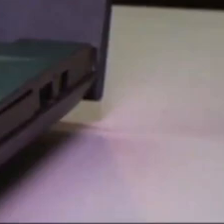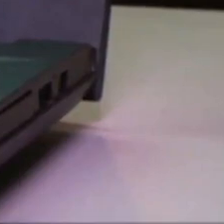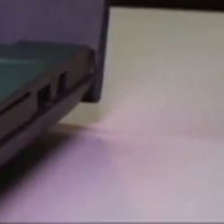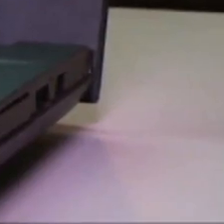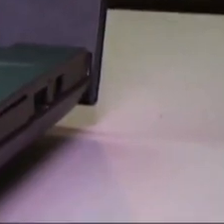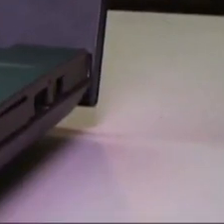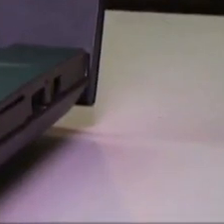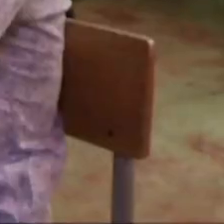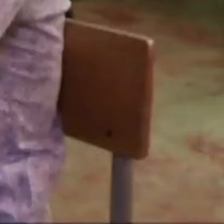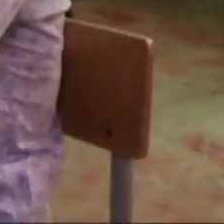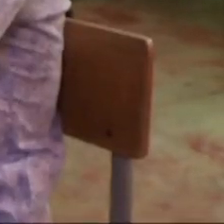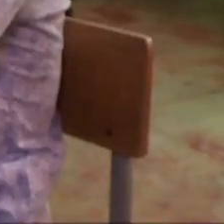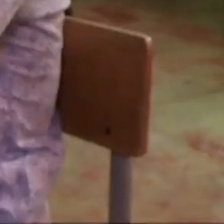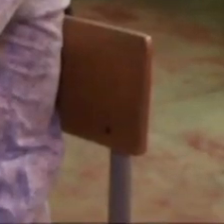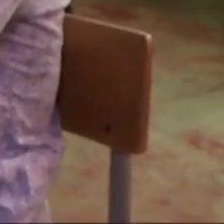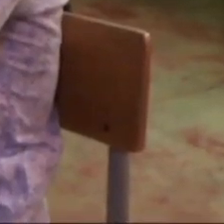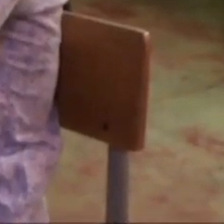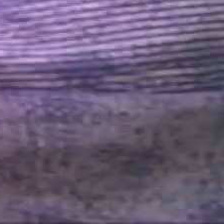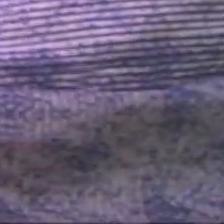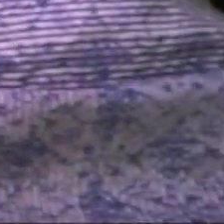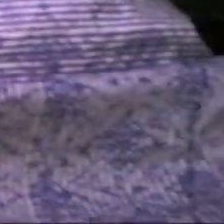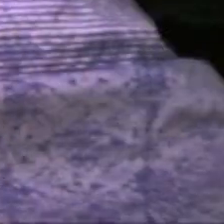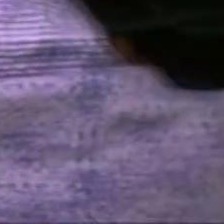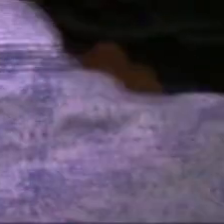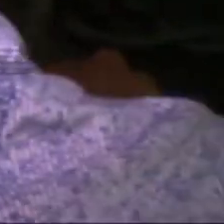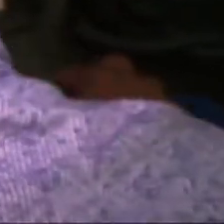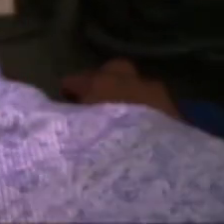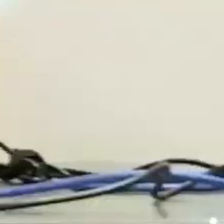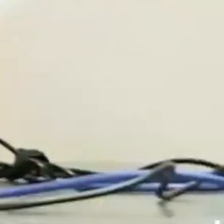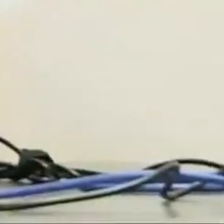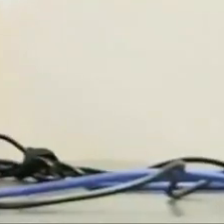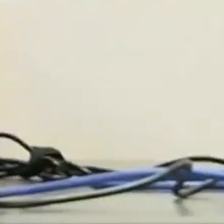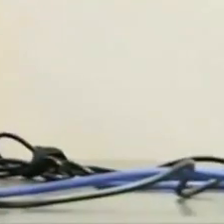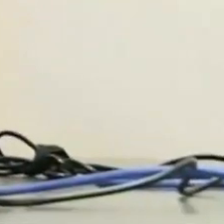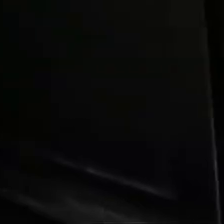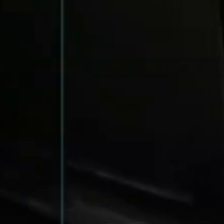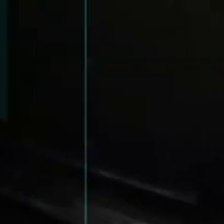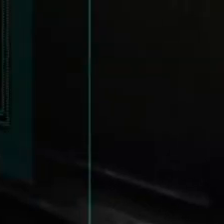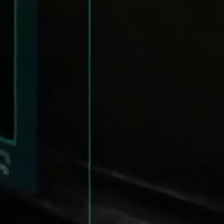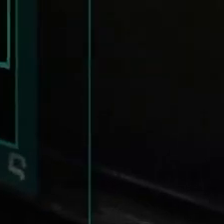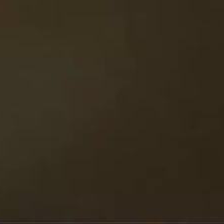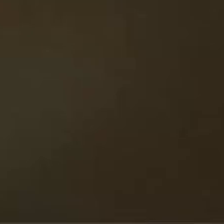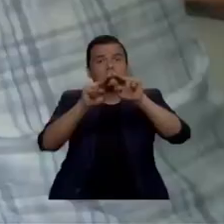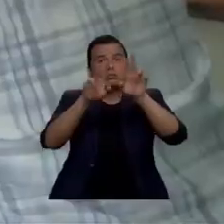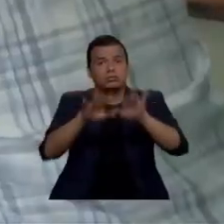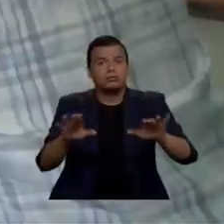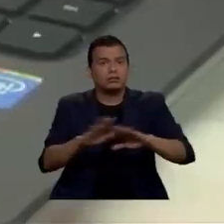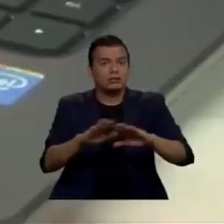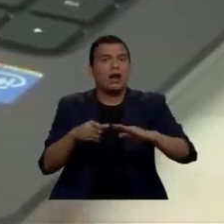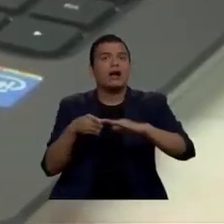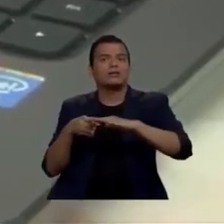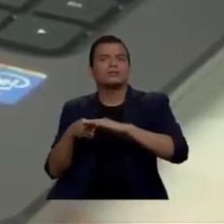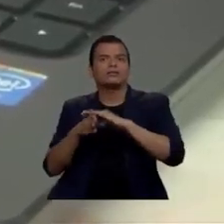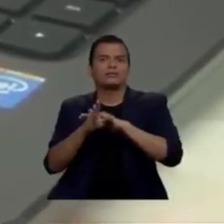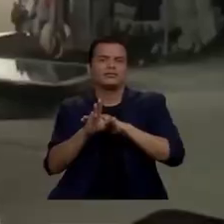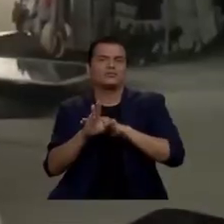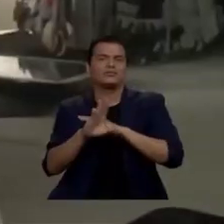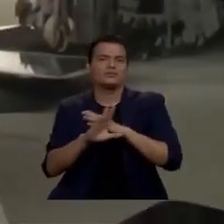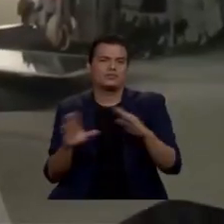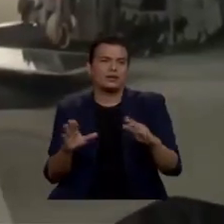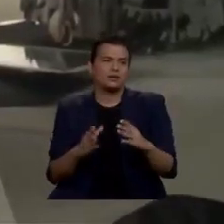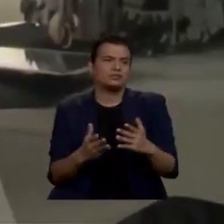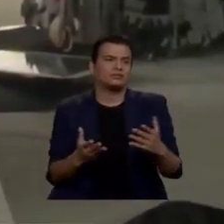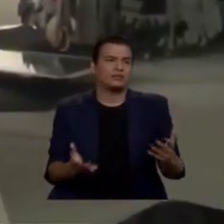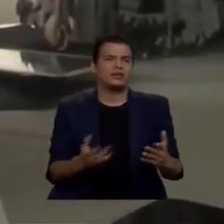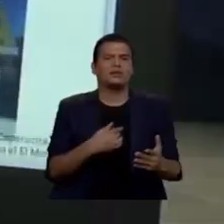se busca el acceso universal sostenible ese criterio de sostenibilidad supremamente importante porque va a garantizar que después de cierto